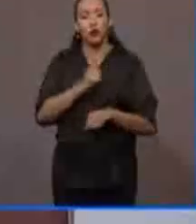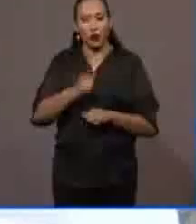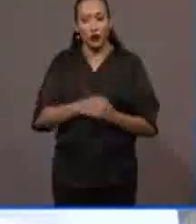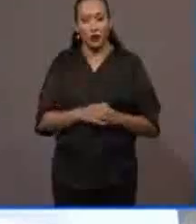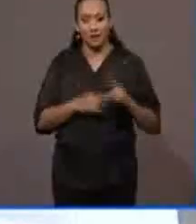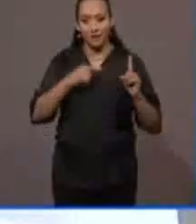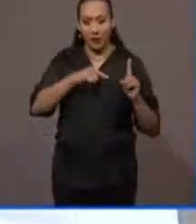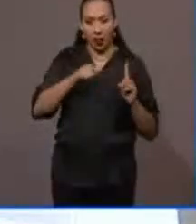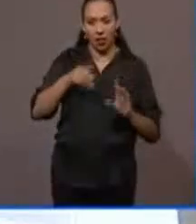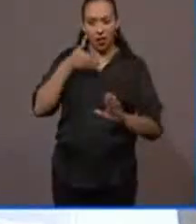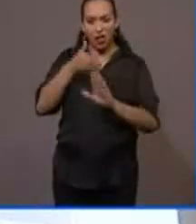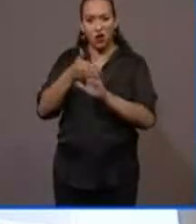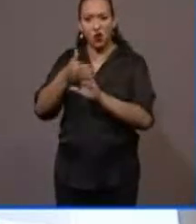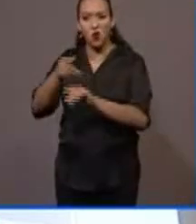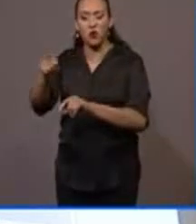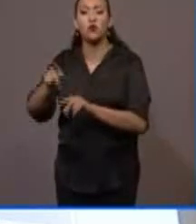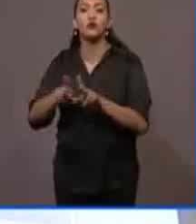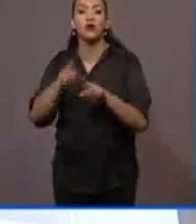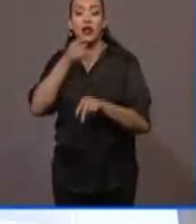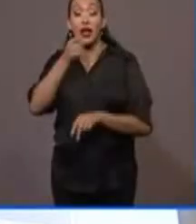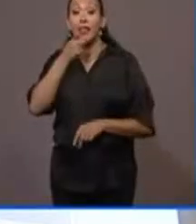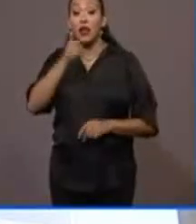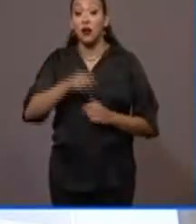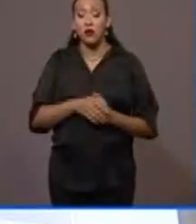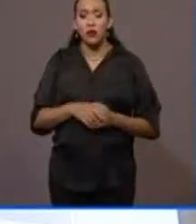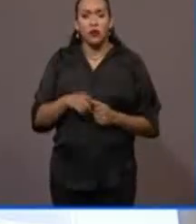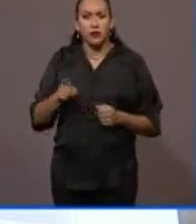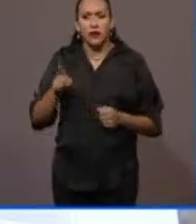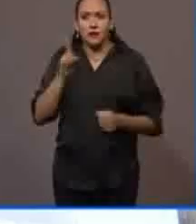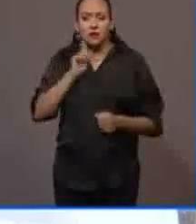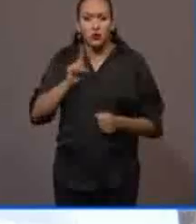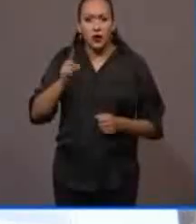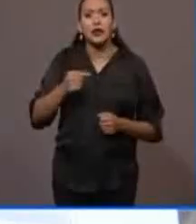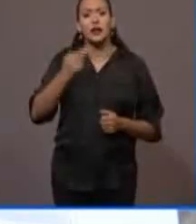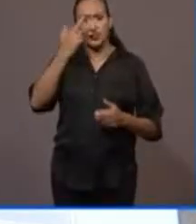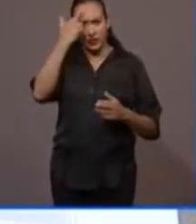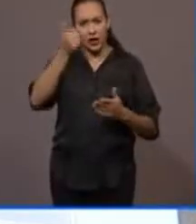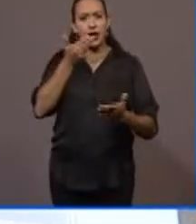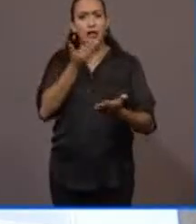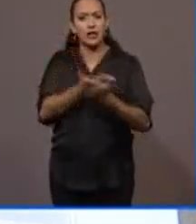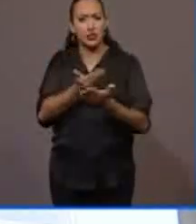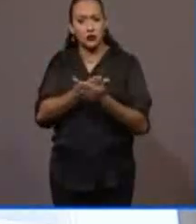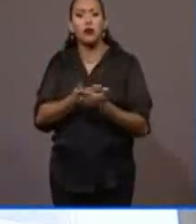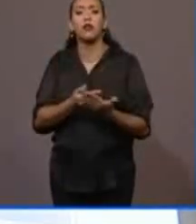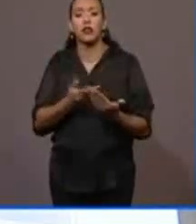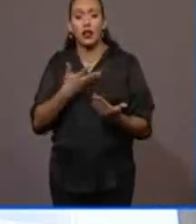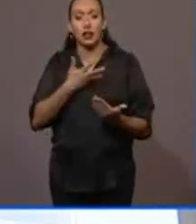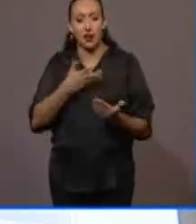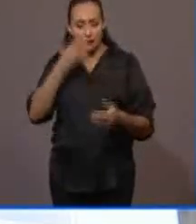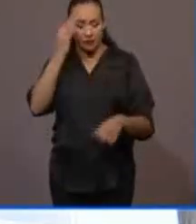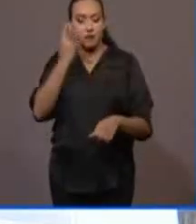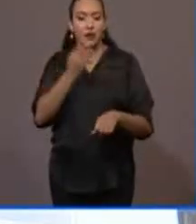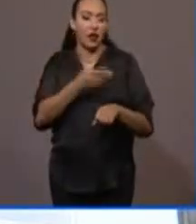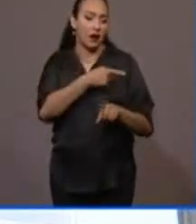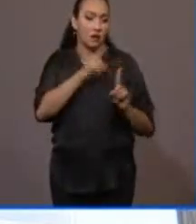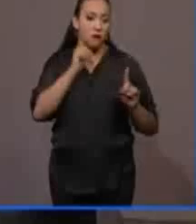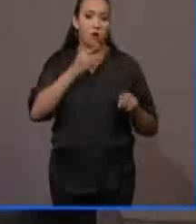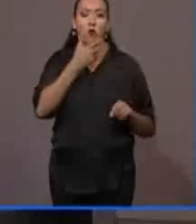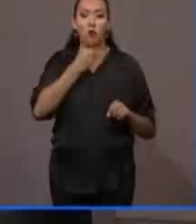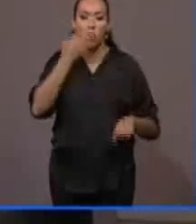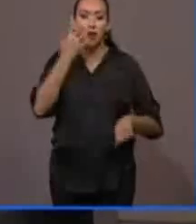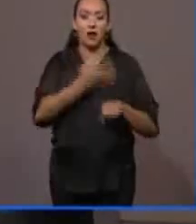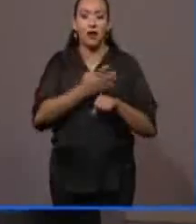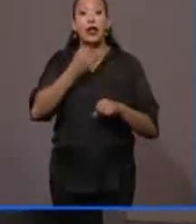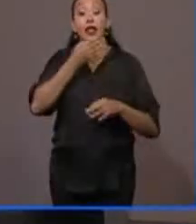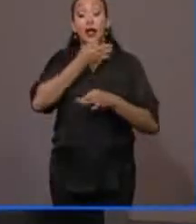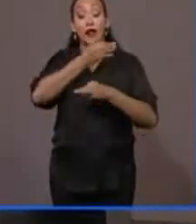porque, contrario a lo que alegaba el comunicador, el tribunal local sí fundamentó y justificó correctamente la sanción, además de que la denuncia